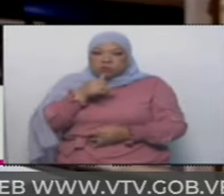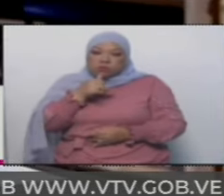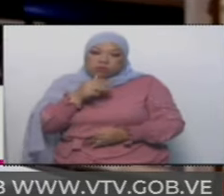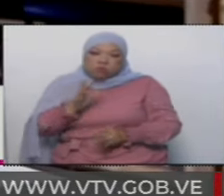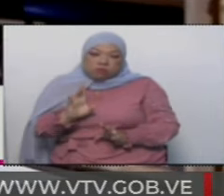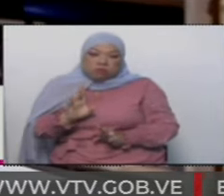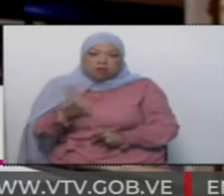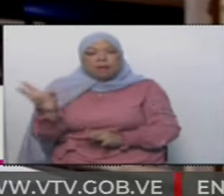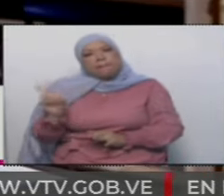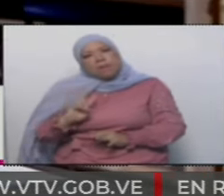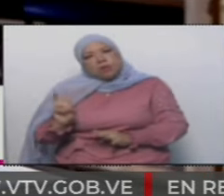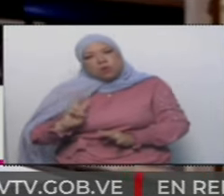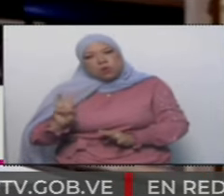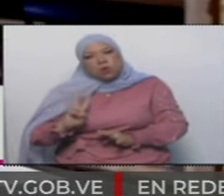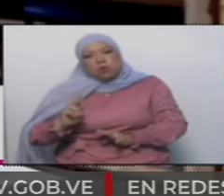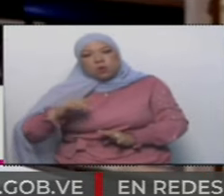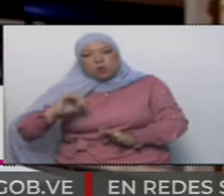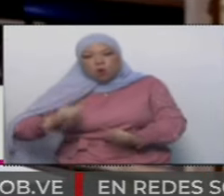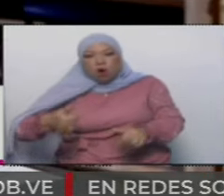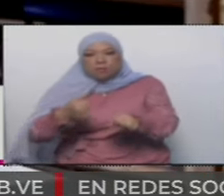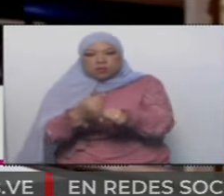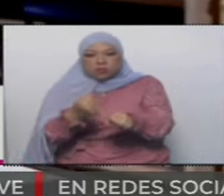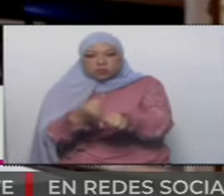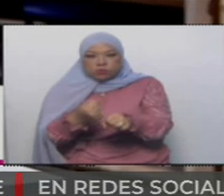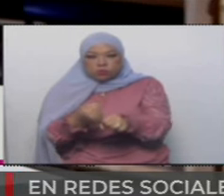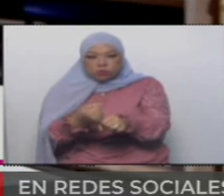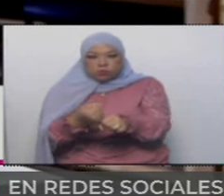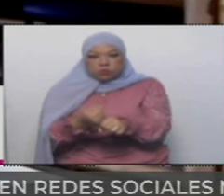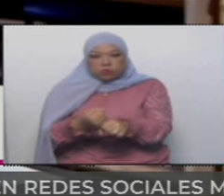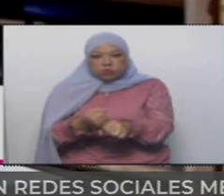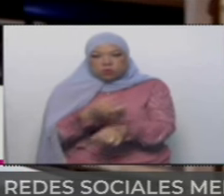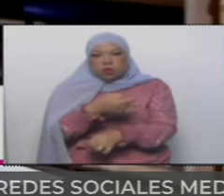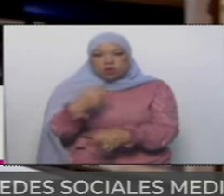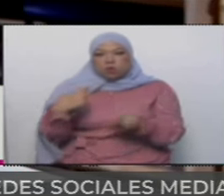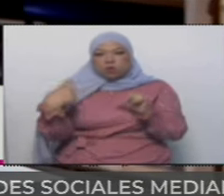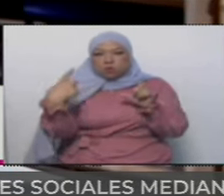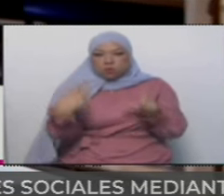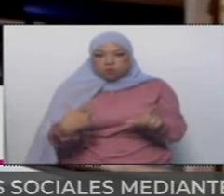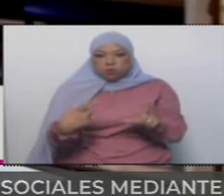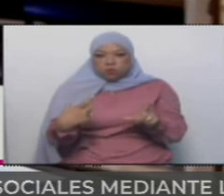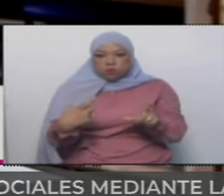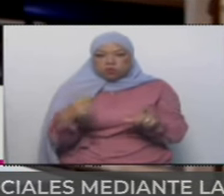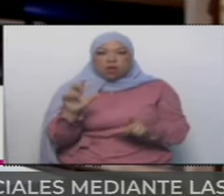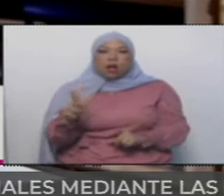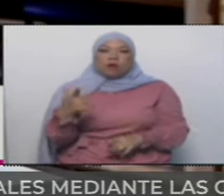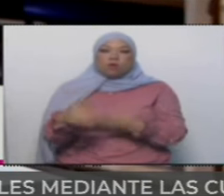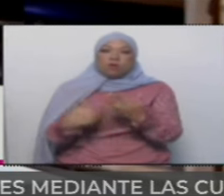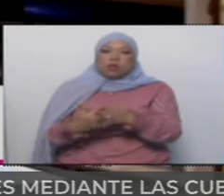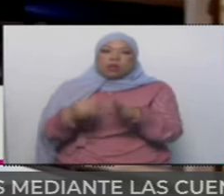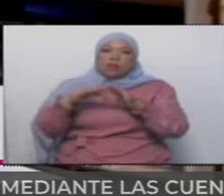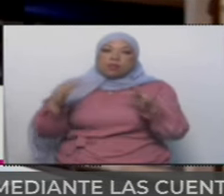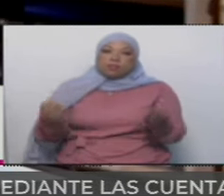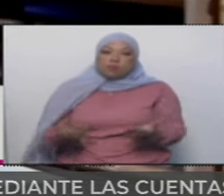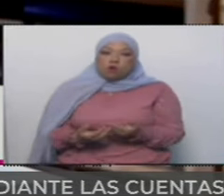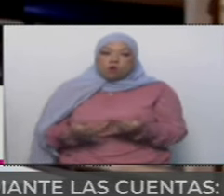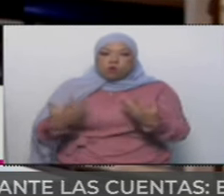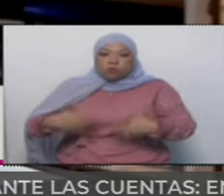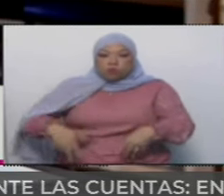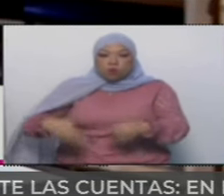Pero Venezuela está en las puertas de certificar la cuarta reserva más grande del